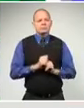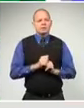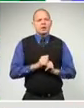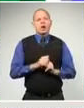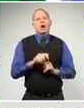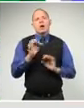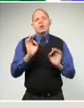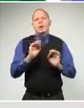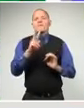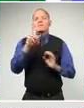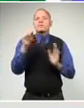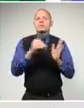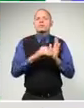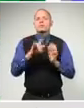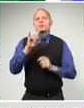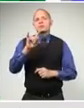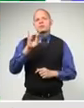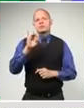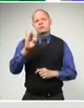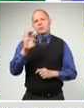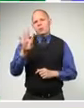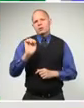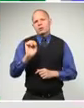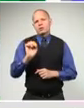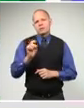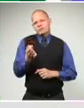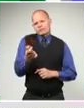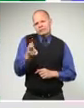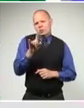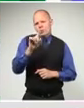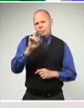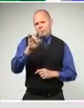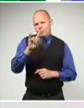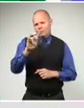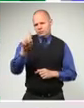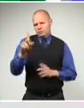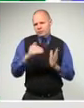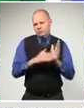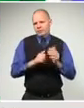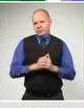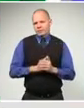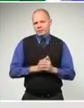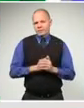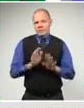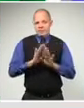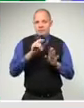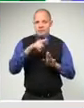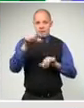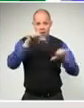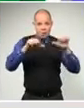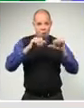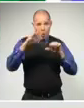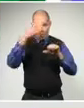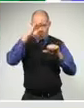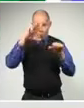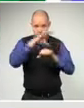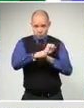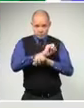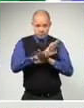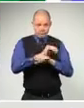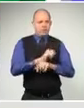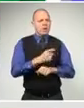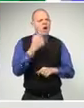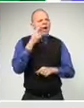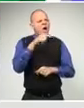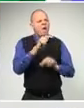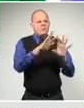20.974 muestras en los 23 laboratorios de biología molecular de nuestro país, y como resultado